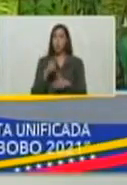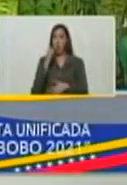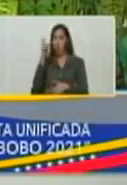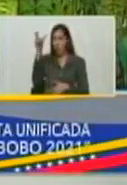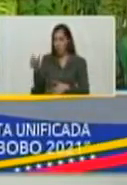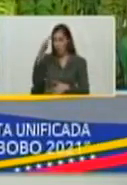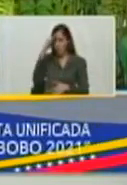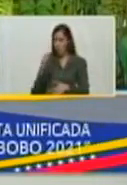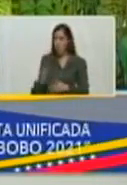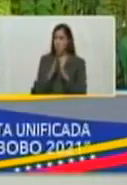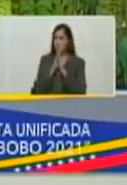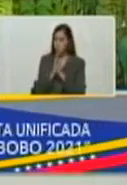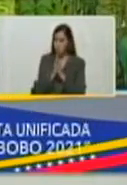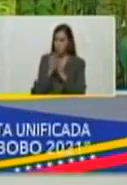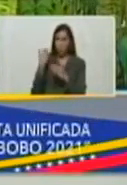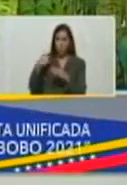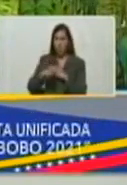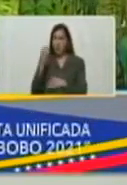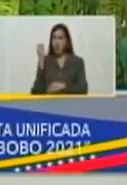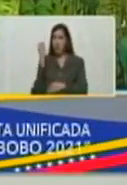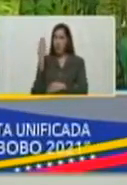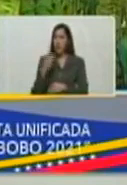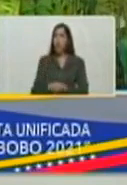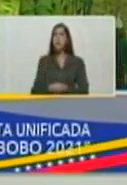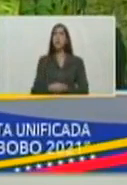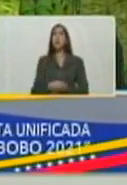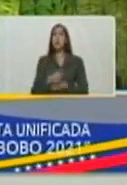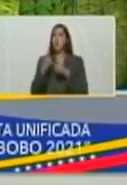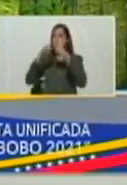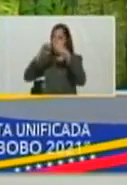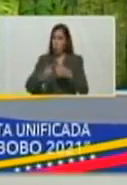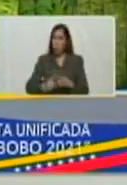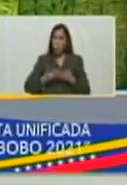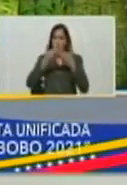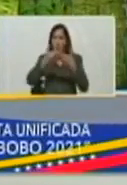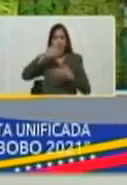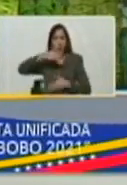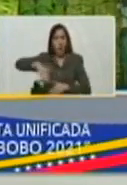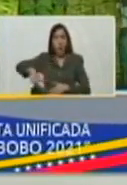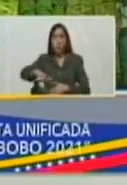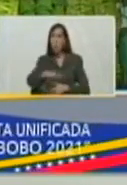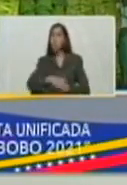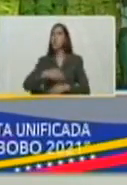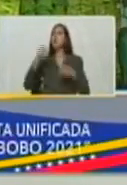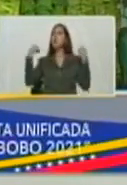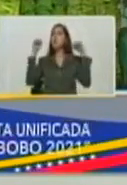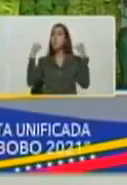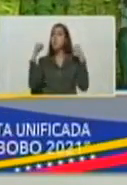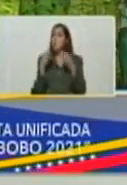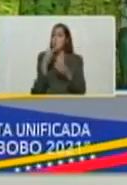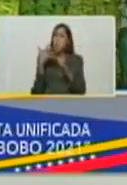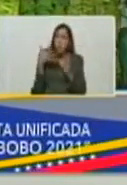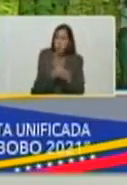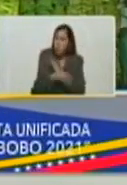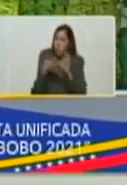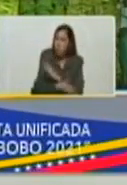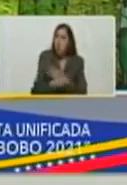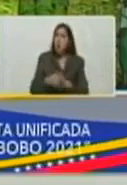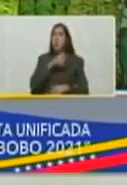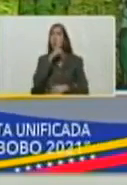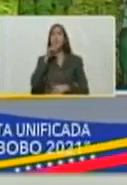por favor, proceda a hacerle un balance a nuestro pueblo de estos ejercicios